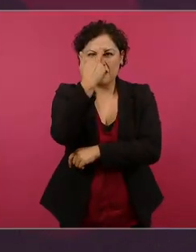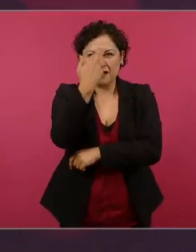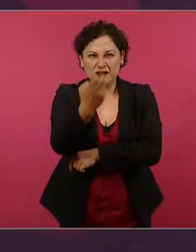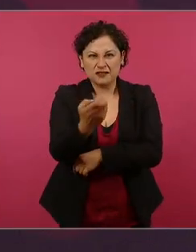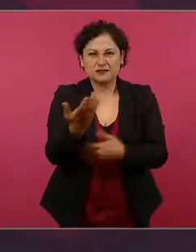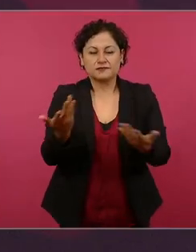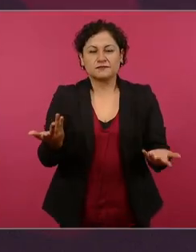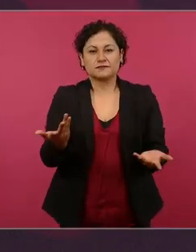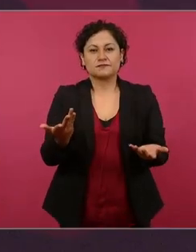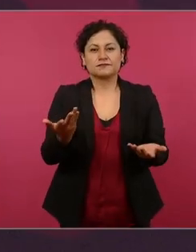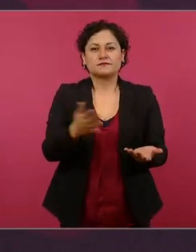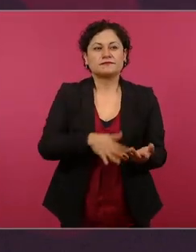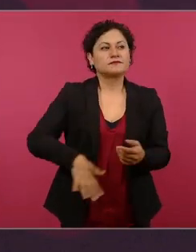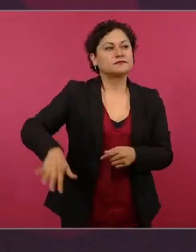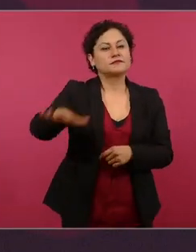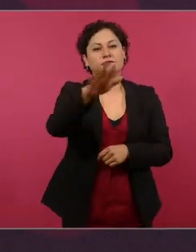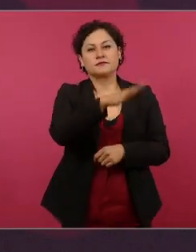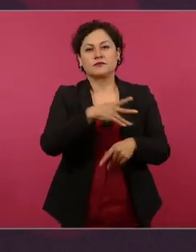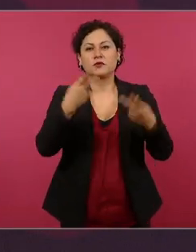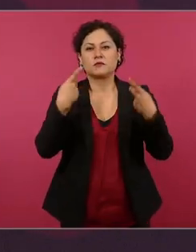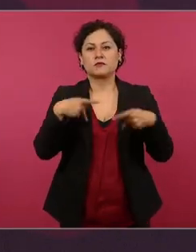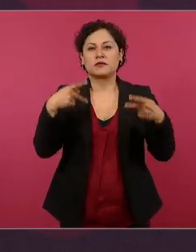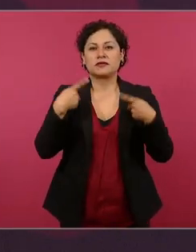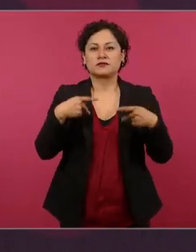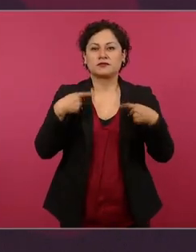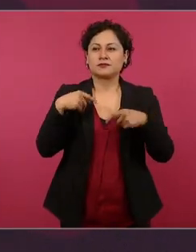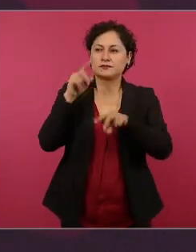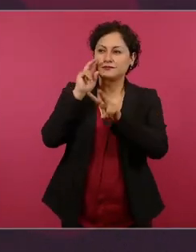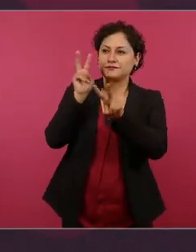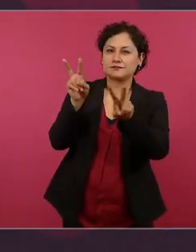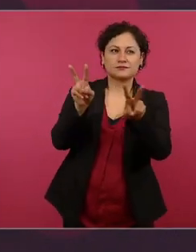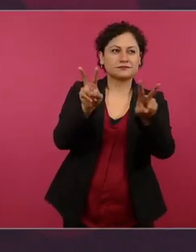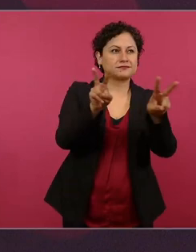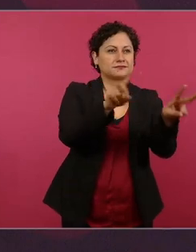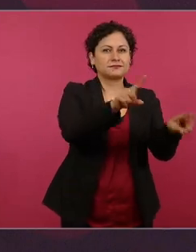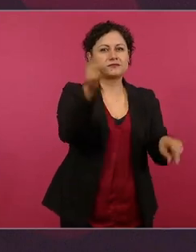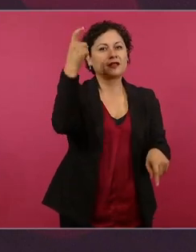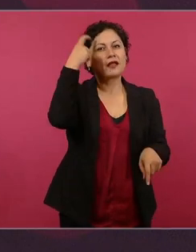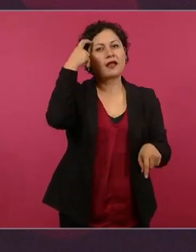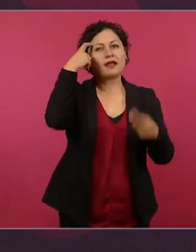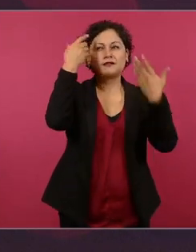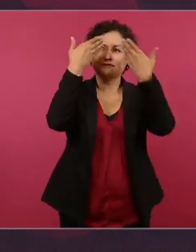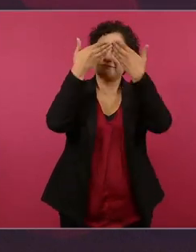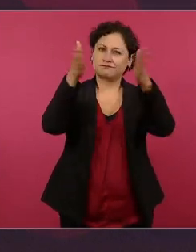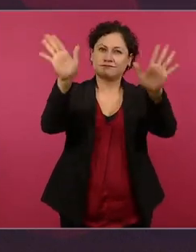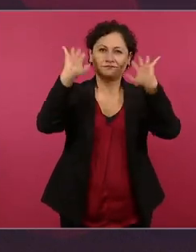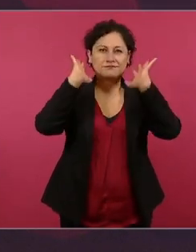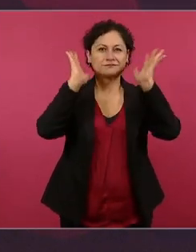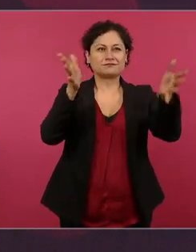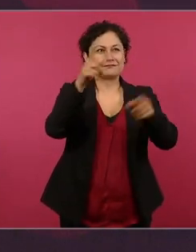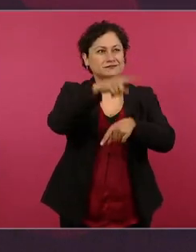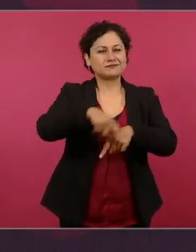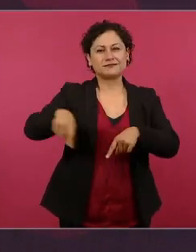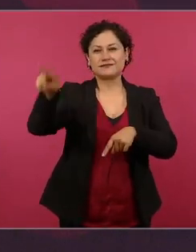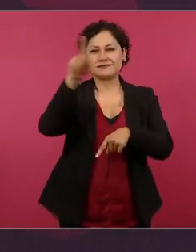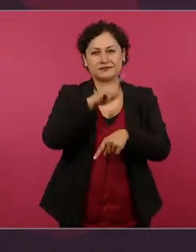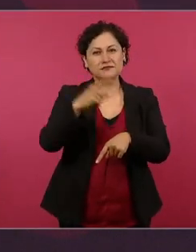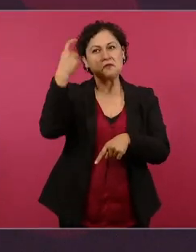La gente está muy consciente en nuestro país, muy politizada. Ya